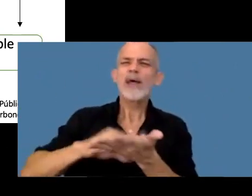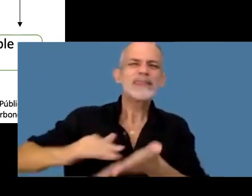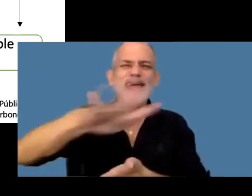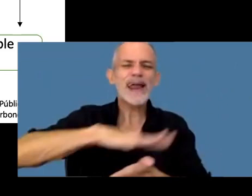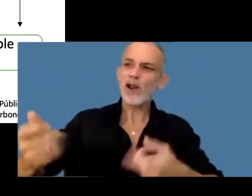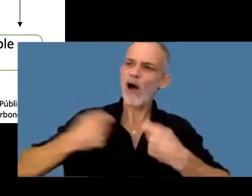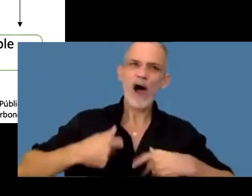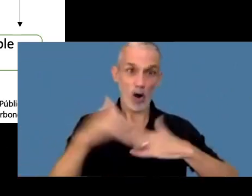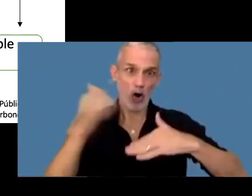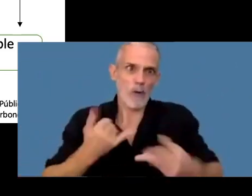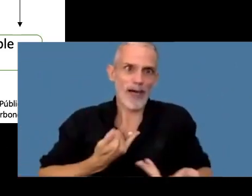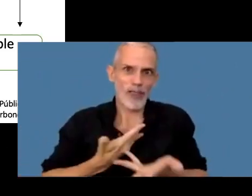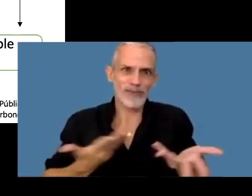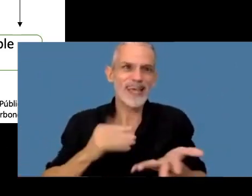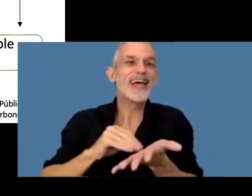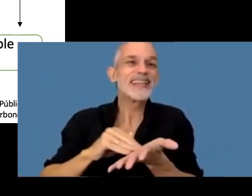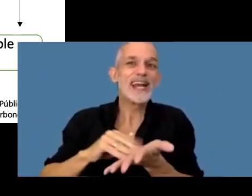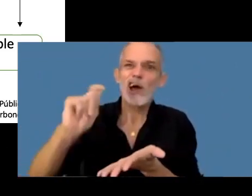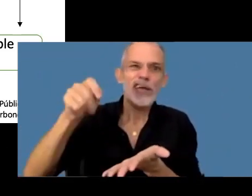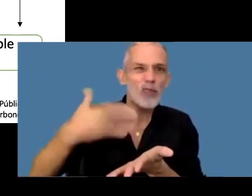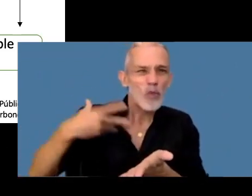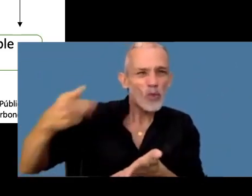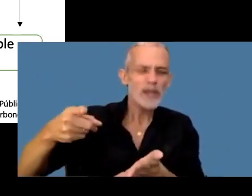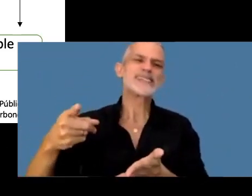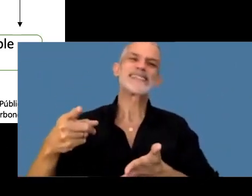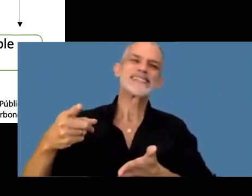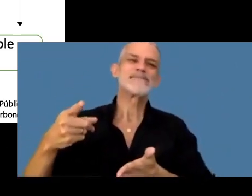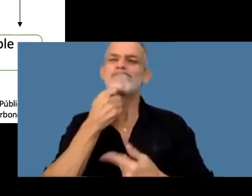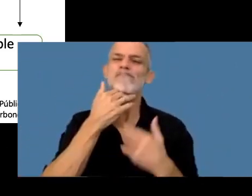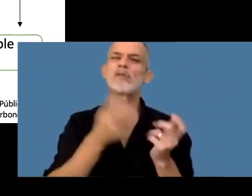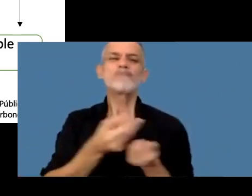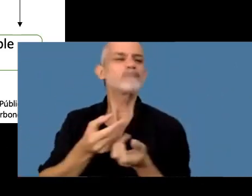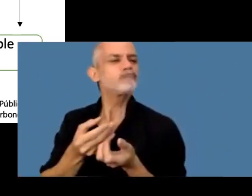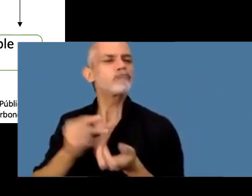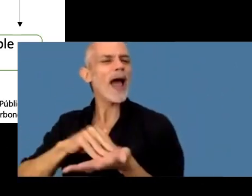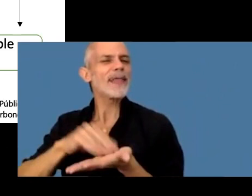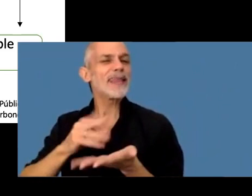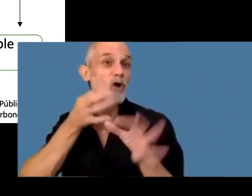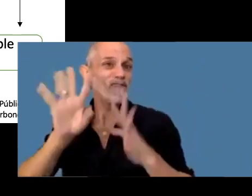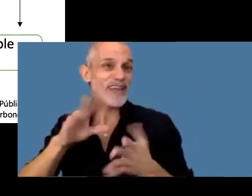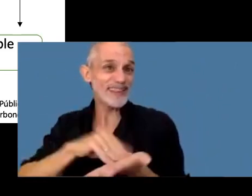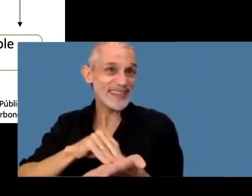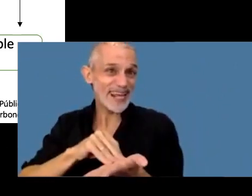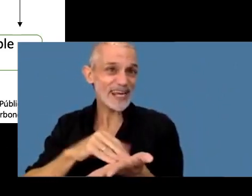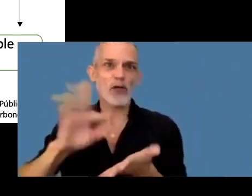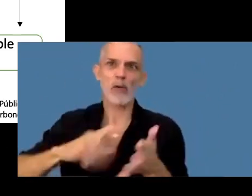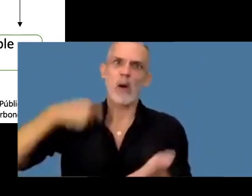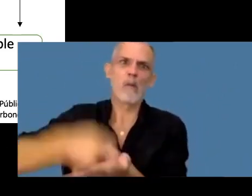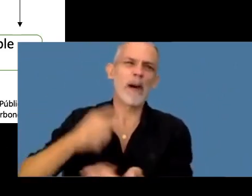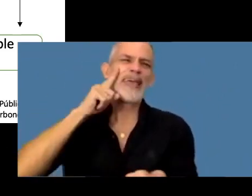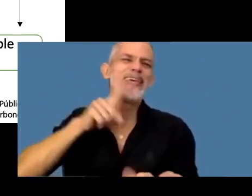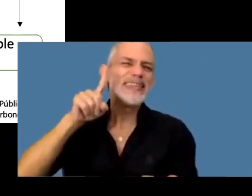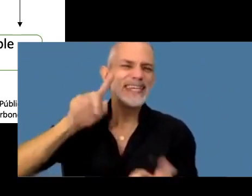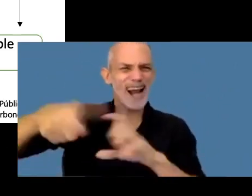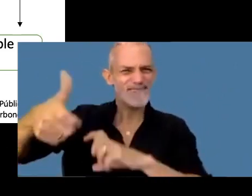Y quien tiene el terreno muchas veces dice, bueno, no sé si te quiero dar el terreno porque ni bien venda el terreno, tengo que pagar el ITI, o tal vez se trate